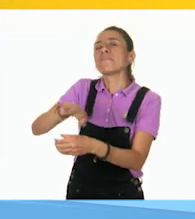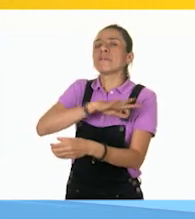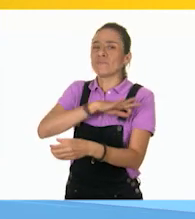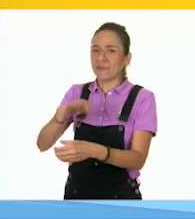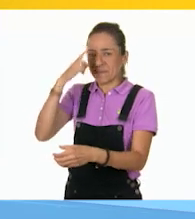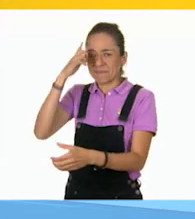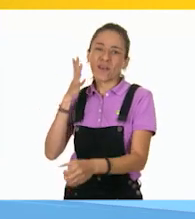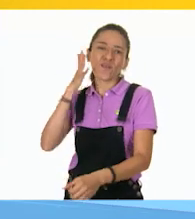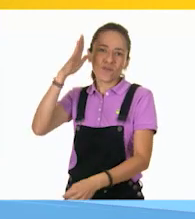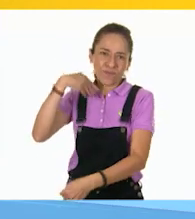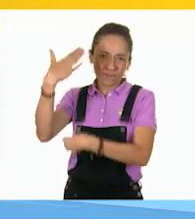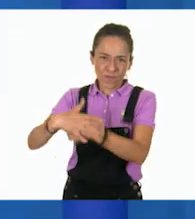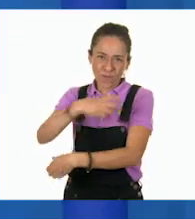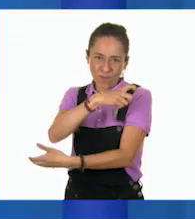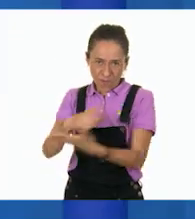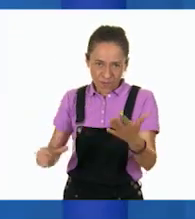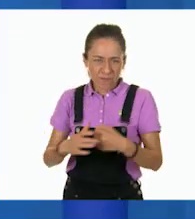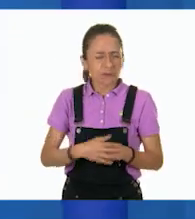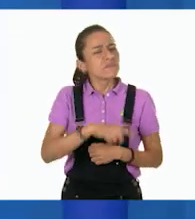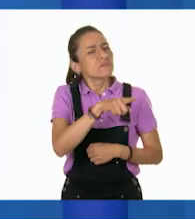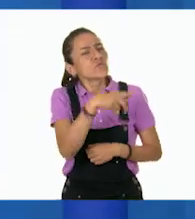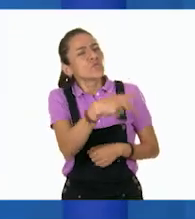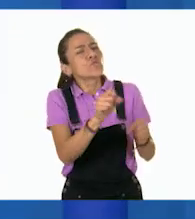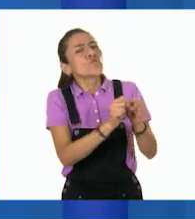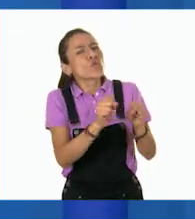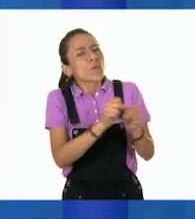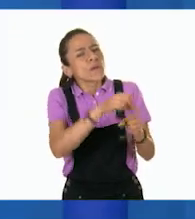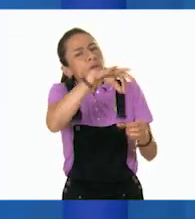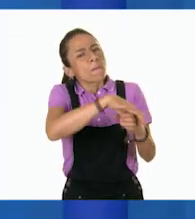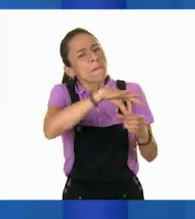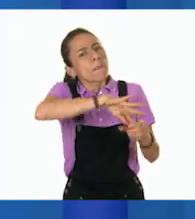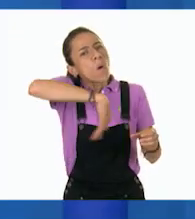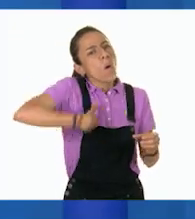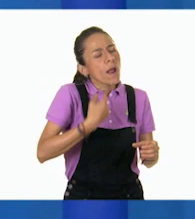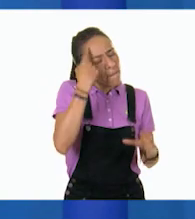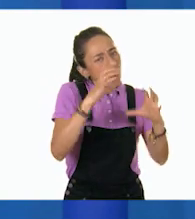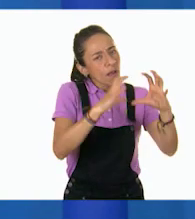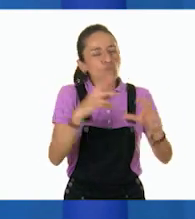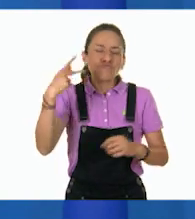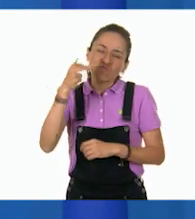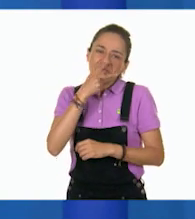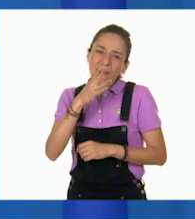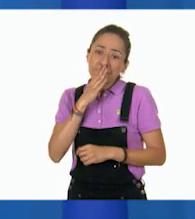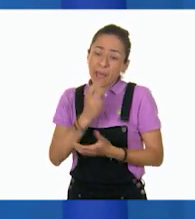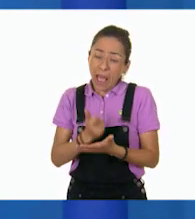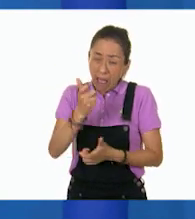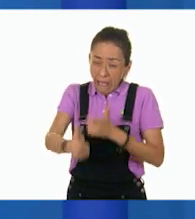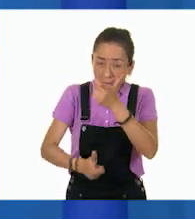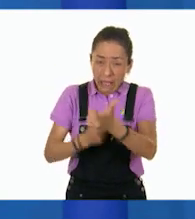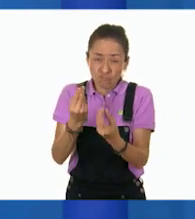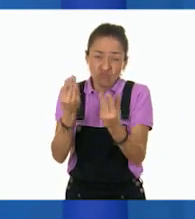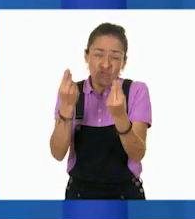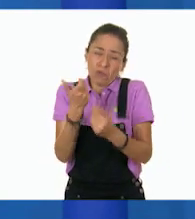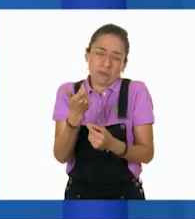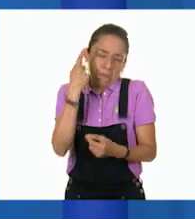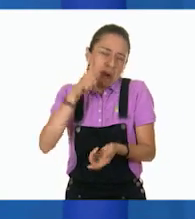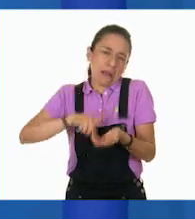tu sobrino para el balón? Como sus papás no le dan mucho dinero para la escuela, él comenzó a ahorrar